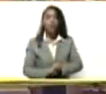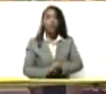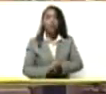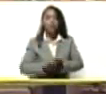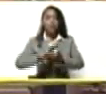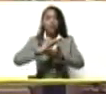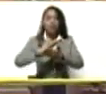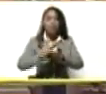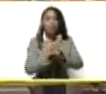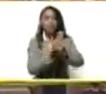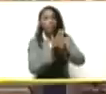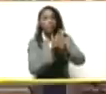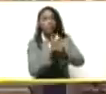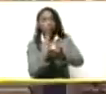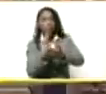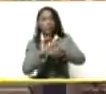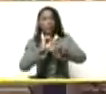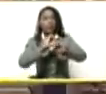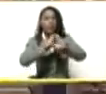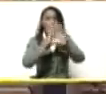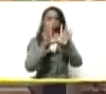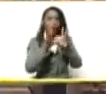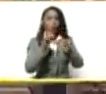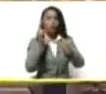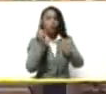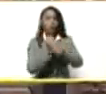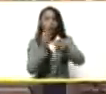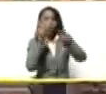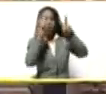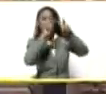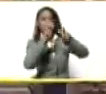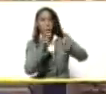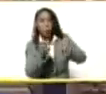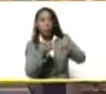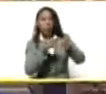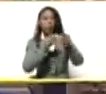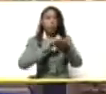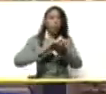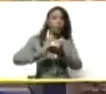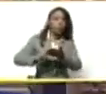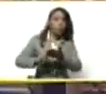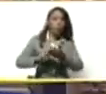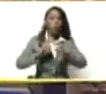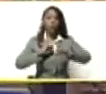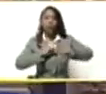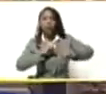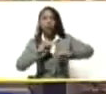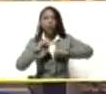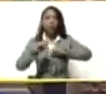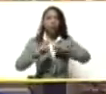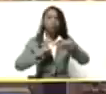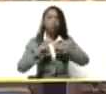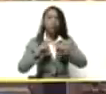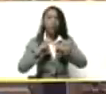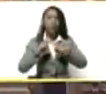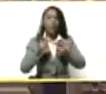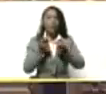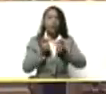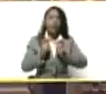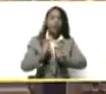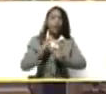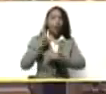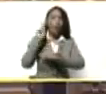rusia y de el reino de los países bajos cuando habíamos logrado un